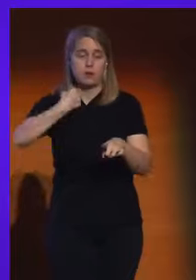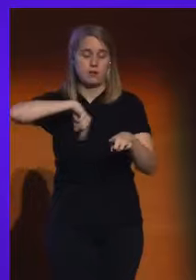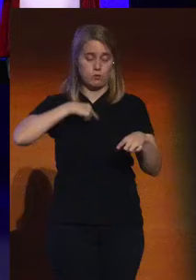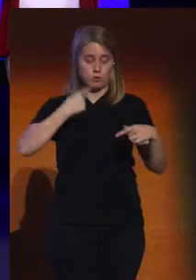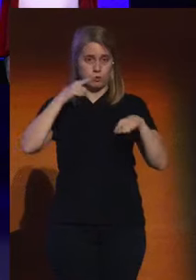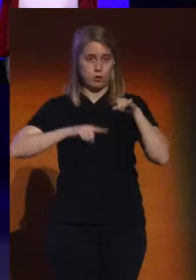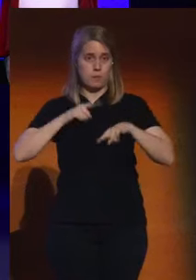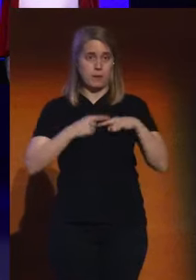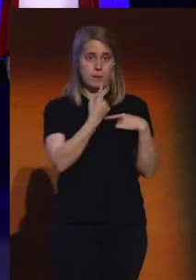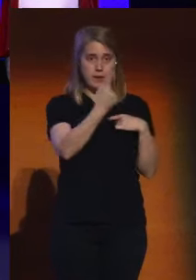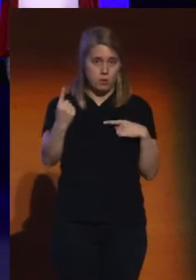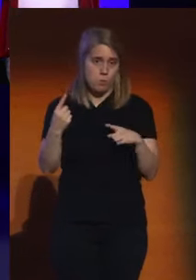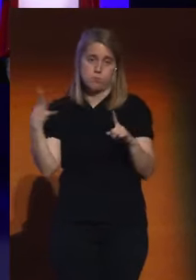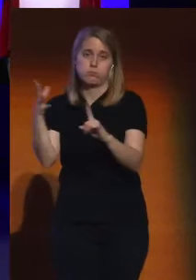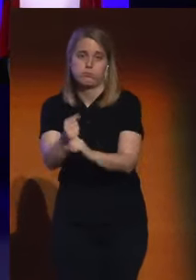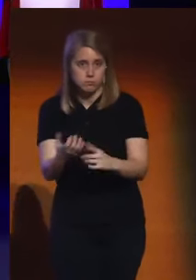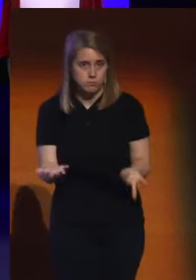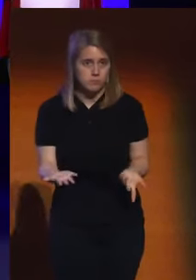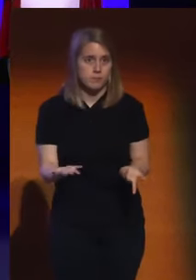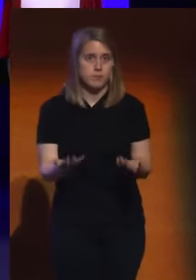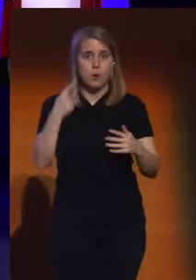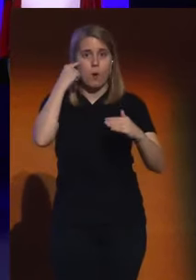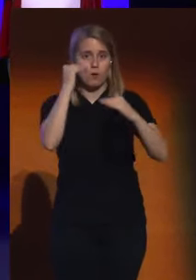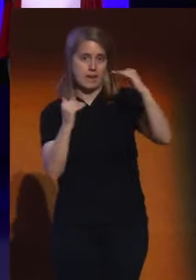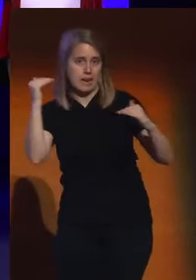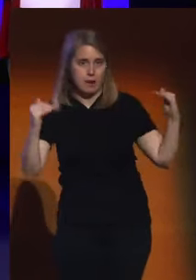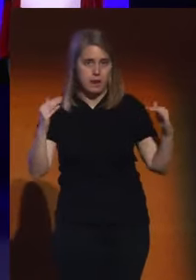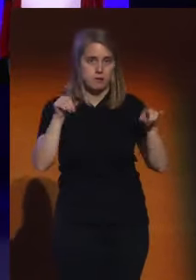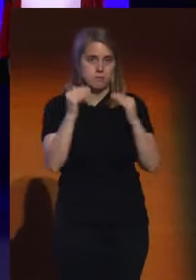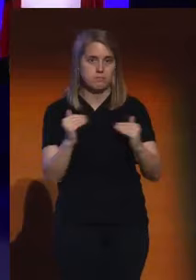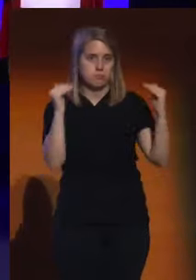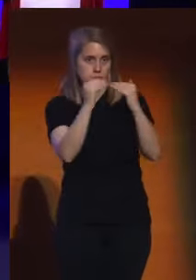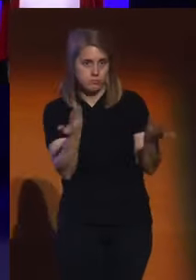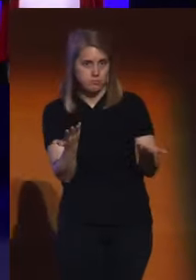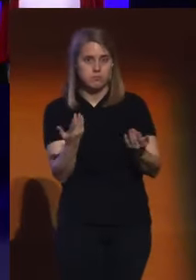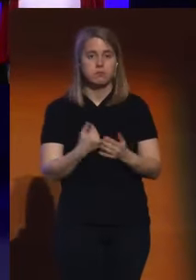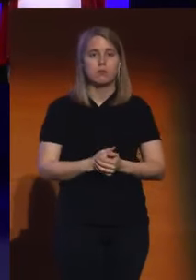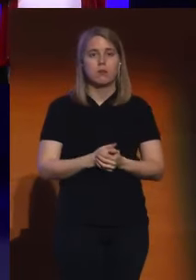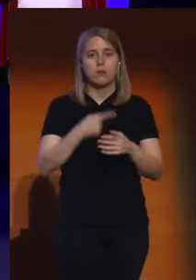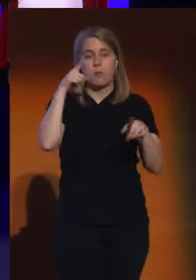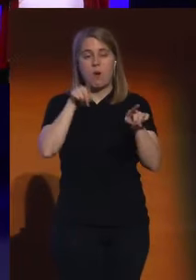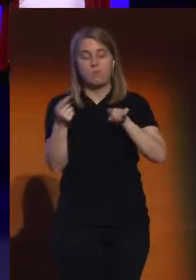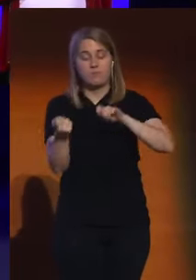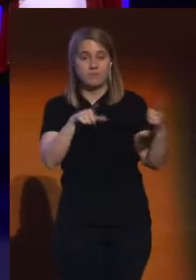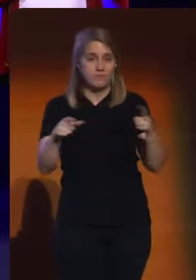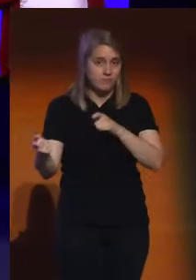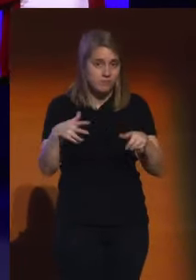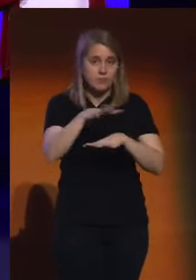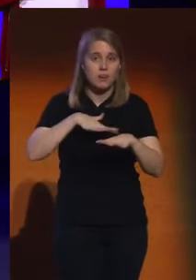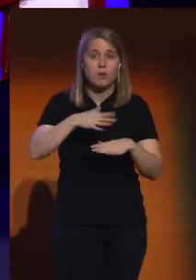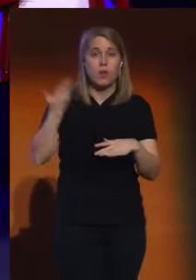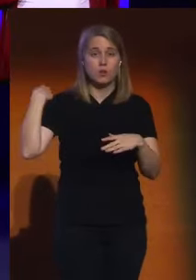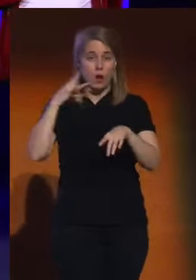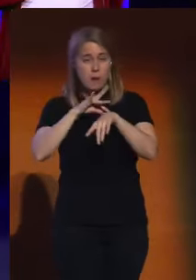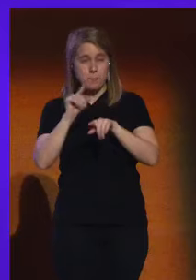nosotros decantar la balanza. Paradojas mundanas y dilemas globales, cuando pasó